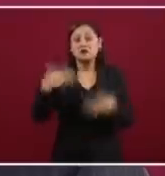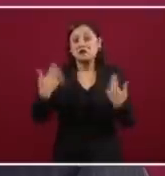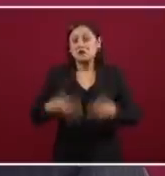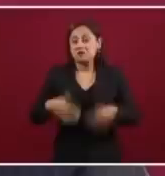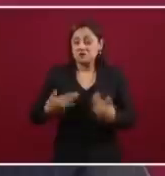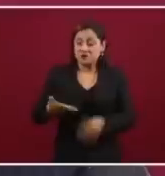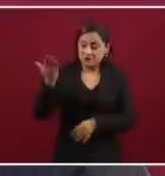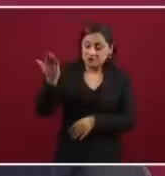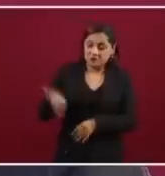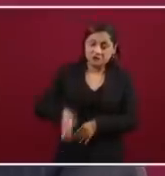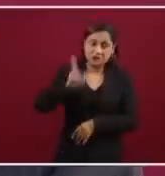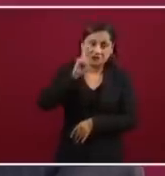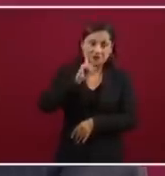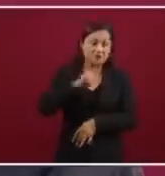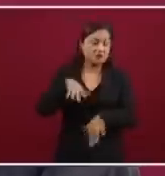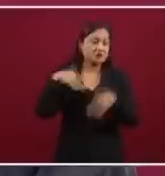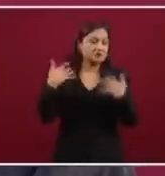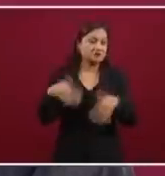única, ejemplar.